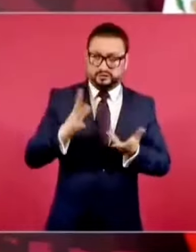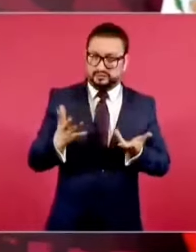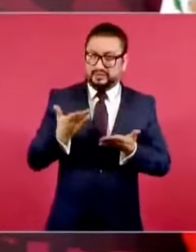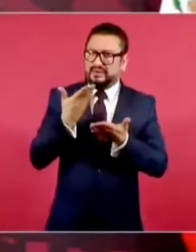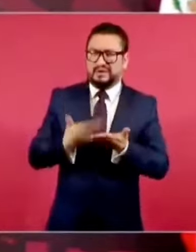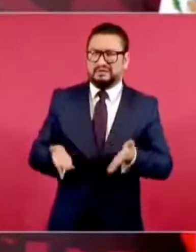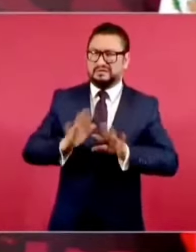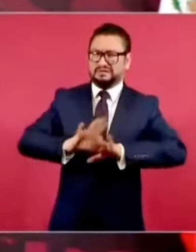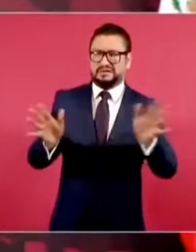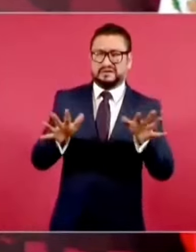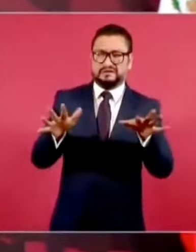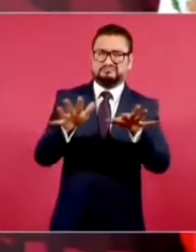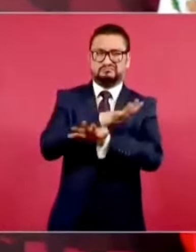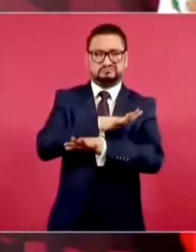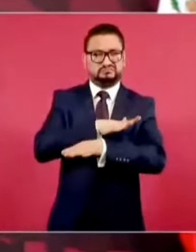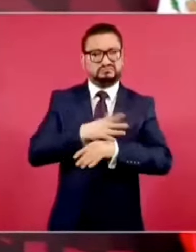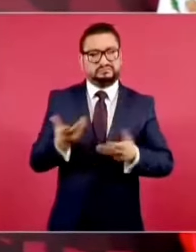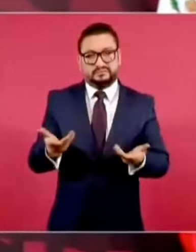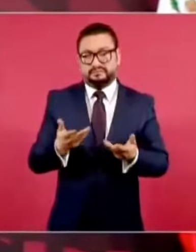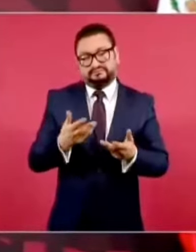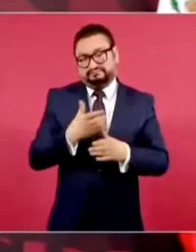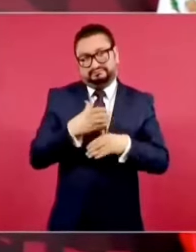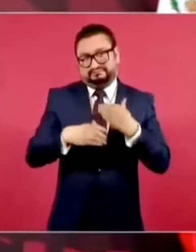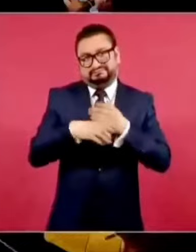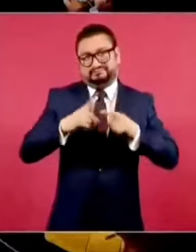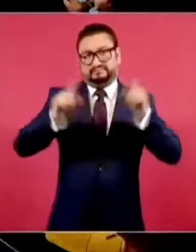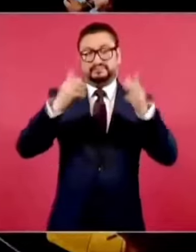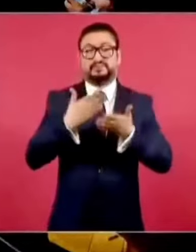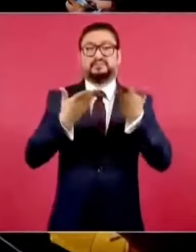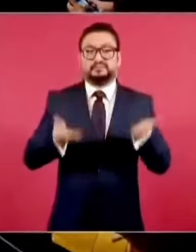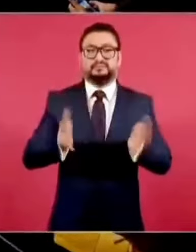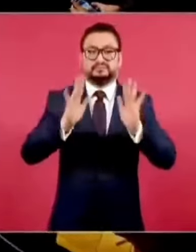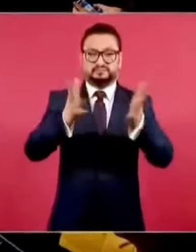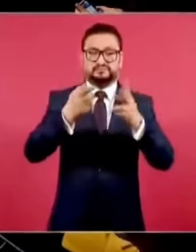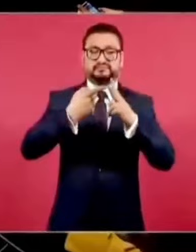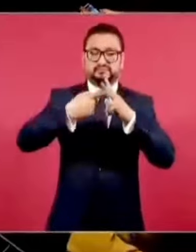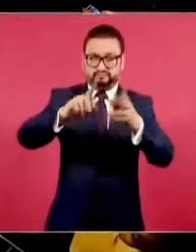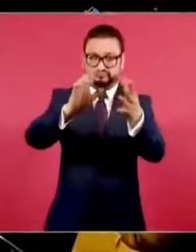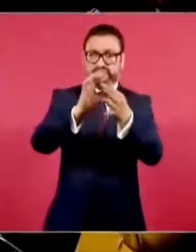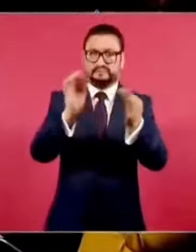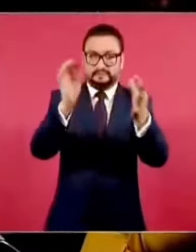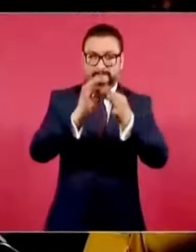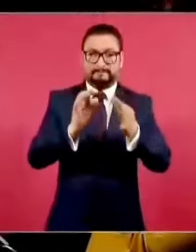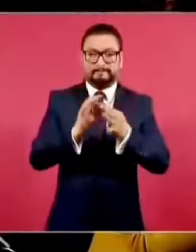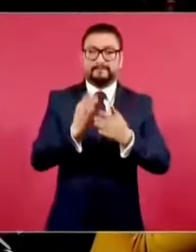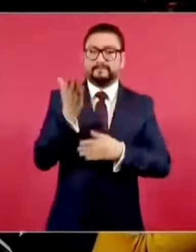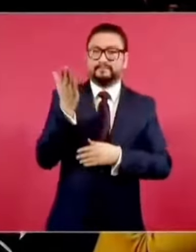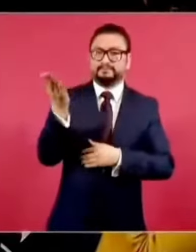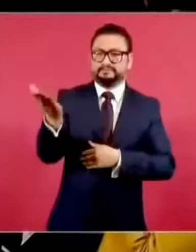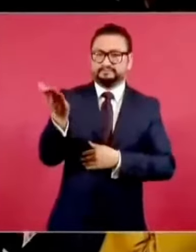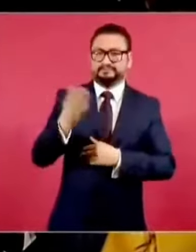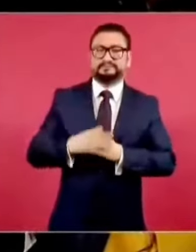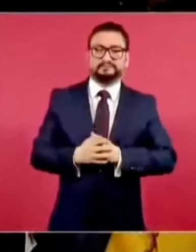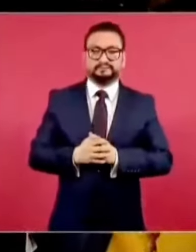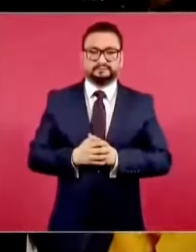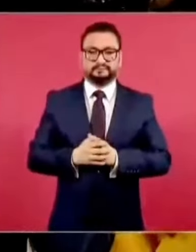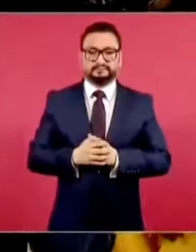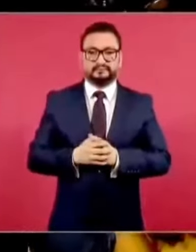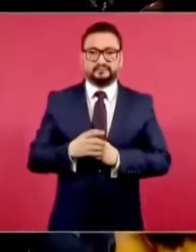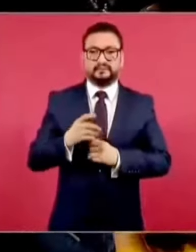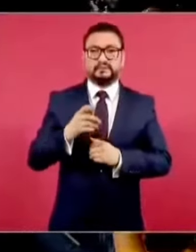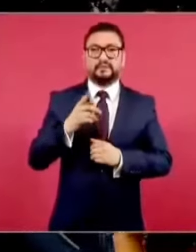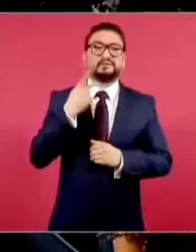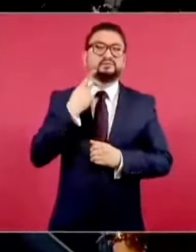Pues ya son otras cosas Pero bueno vamos a entrar en materia y le pedimos al